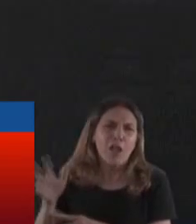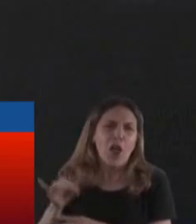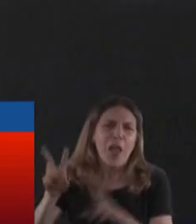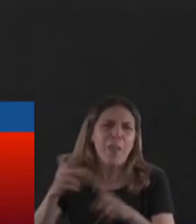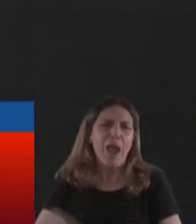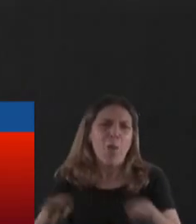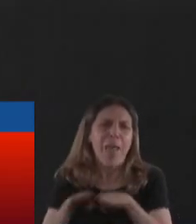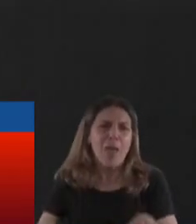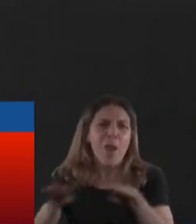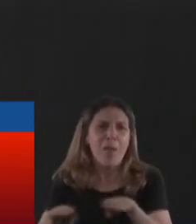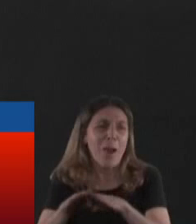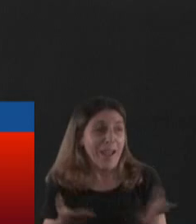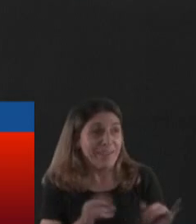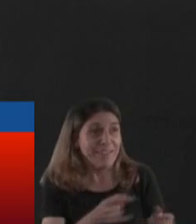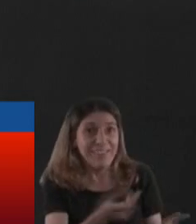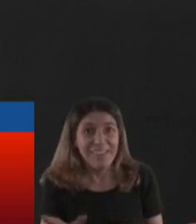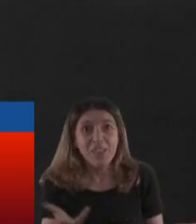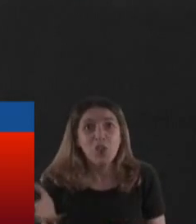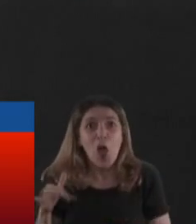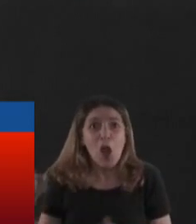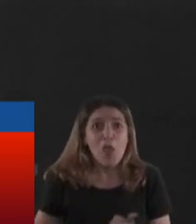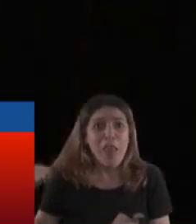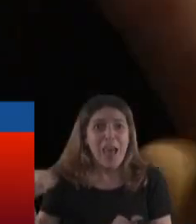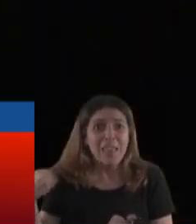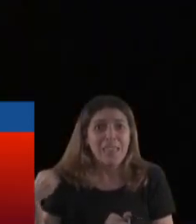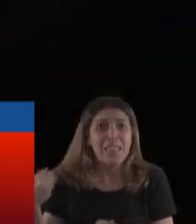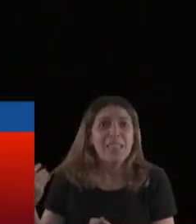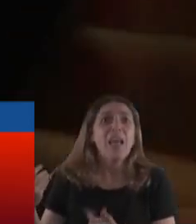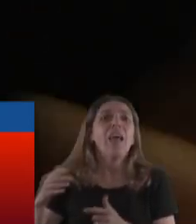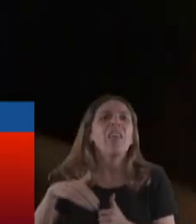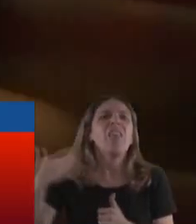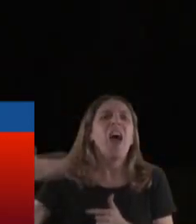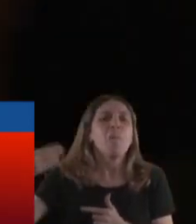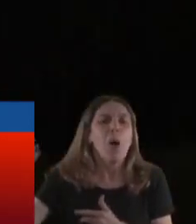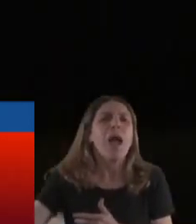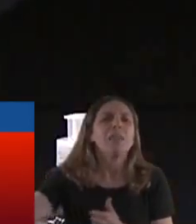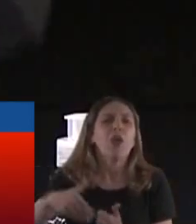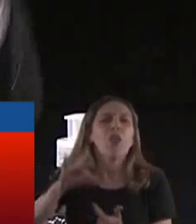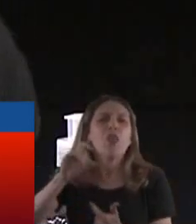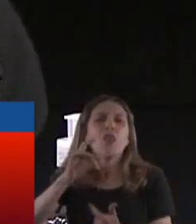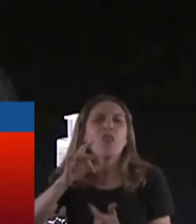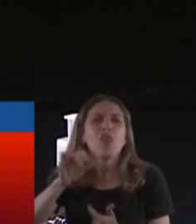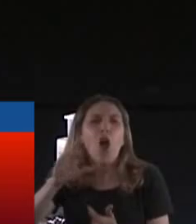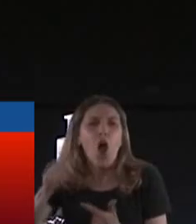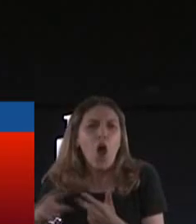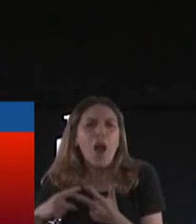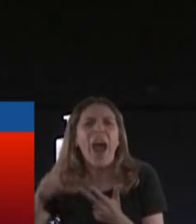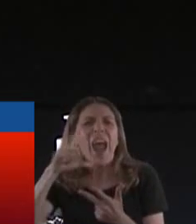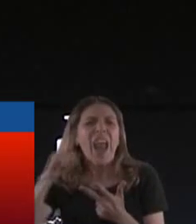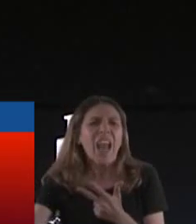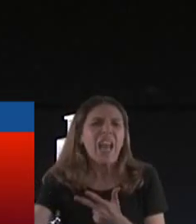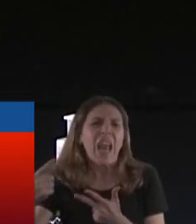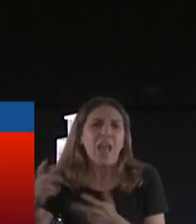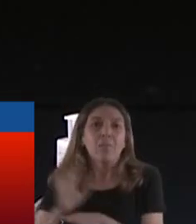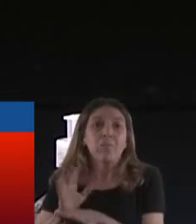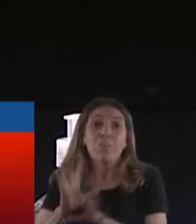igualdad. Lo hizo todos los días, Después vino Dora, después vino Eli, no, digo, fue un conjunto, pero